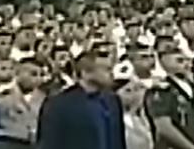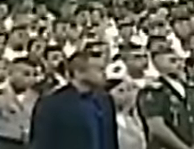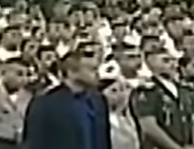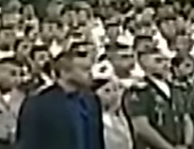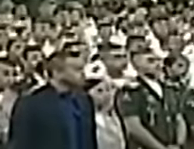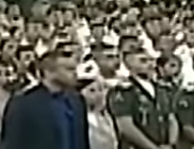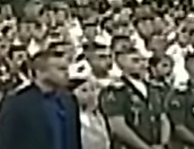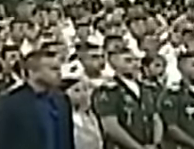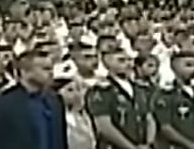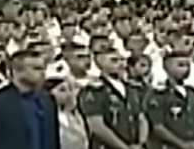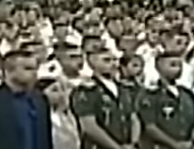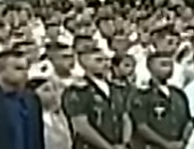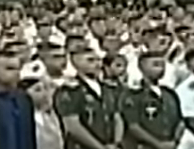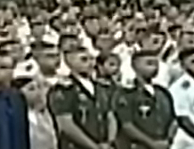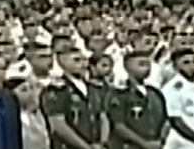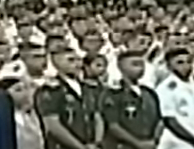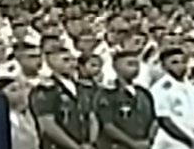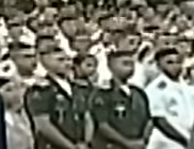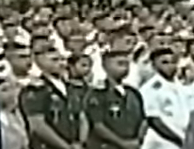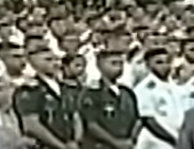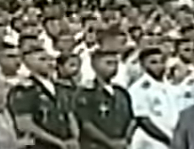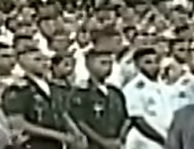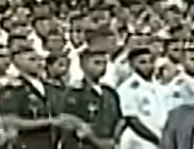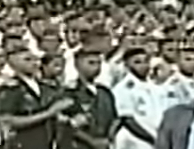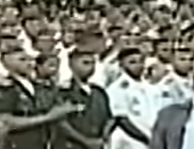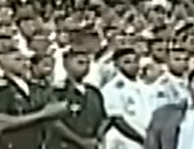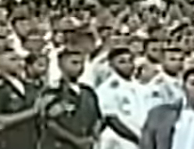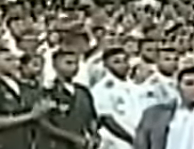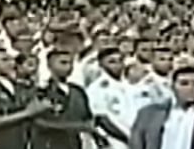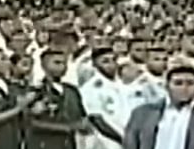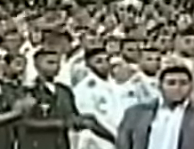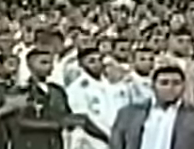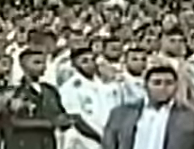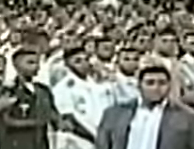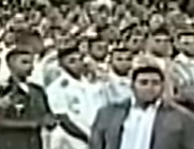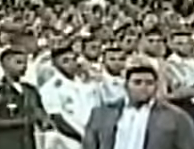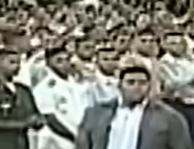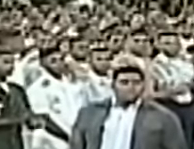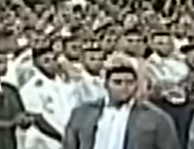tú, mi comandante mayor.